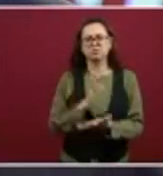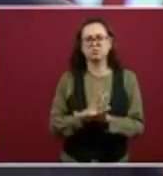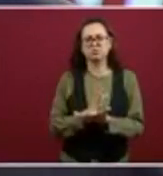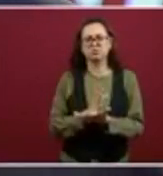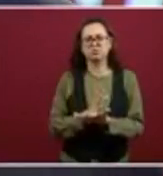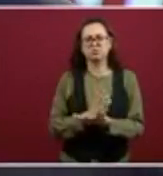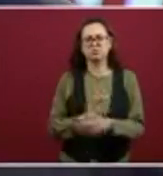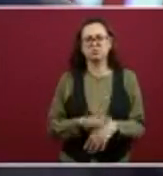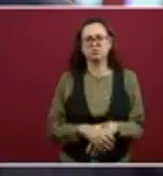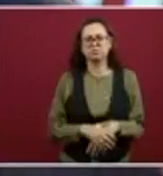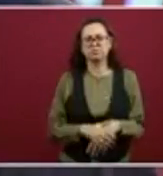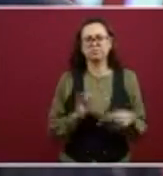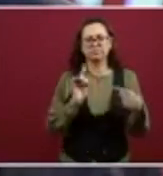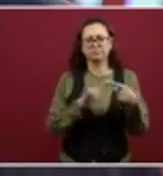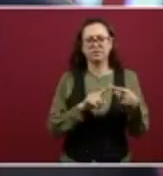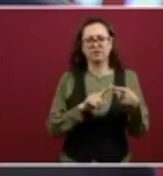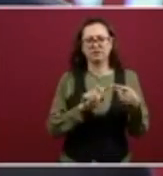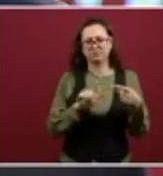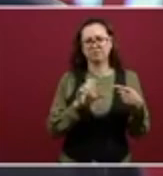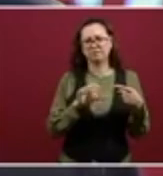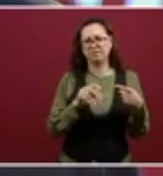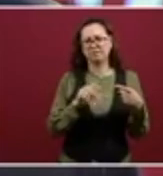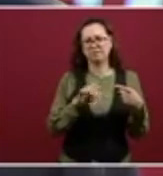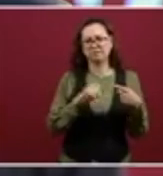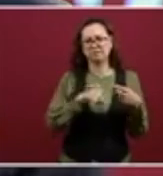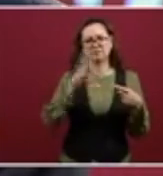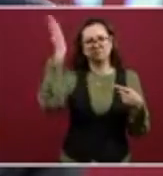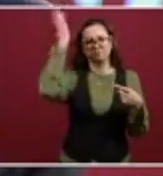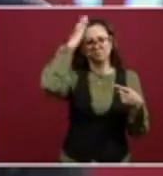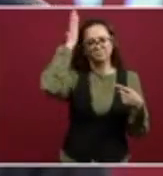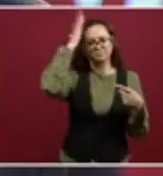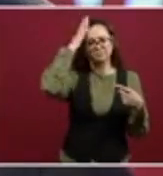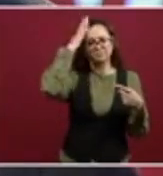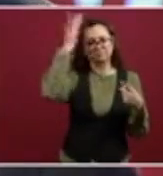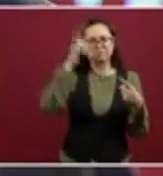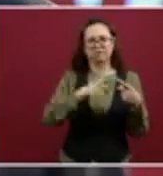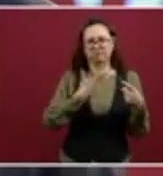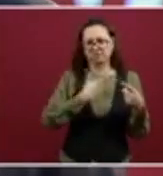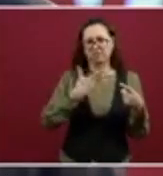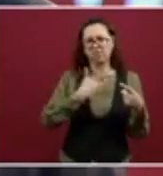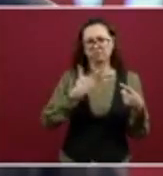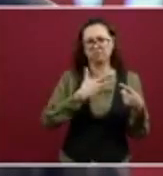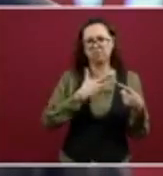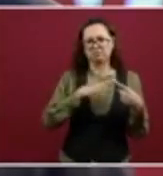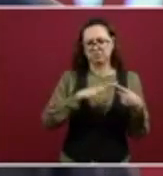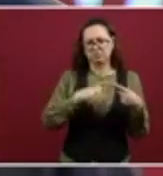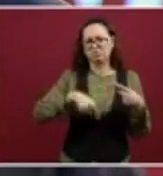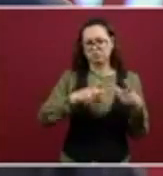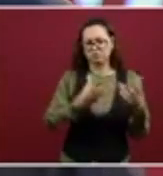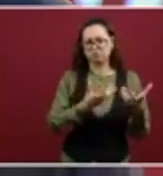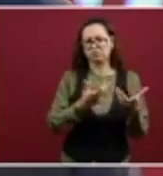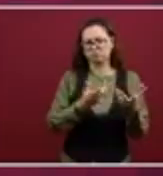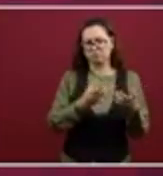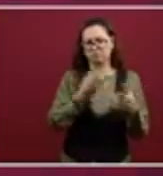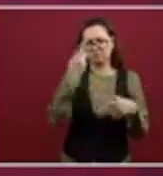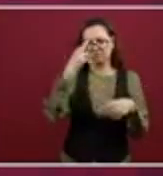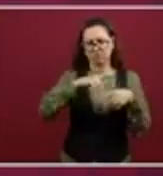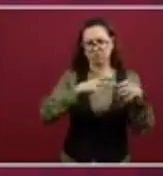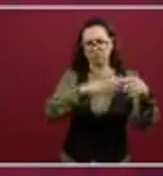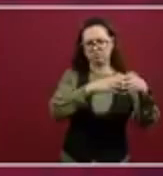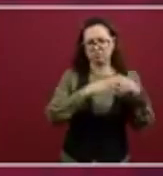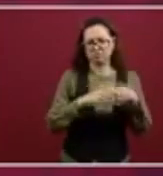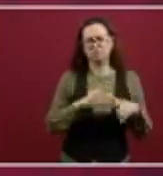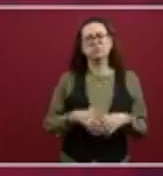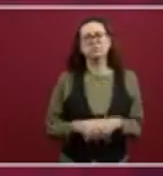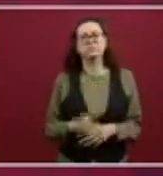El CENTE tiene su directiva. Ellos son los que van a participar. Buenos